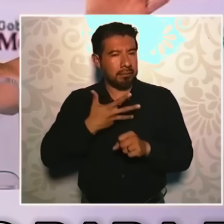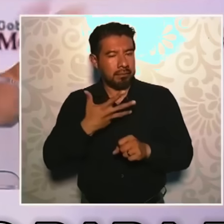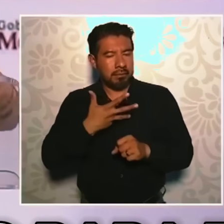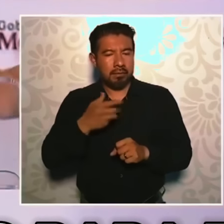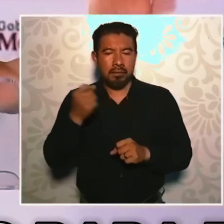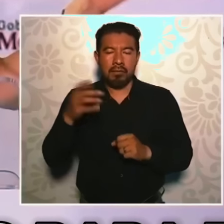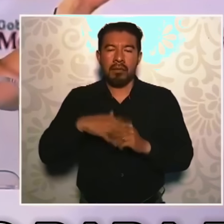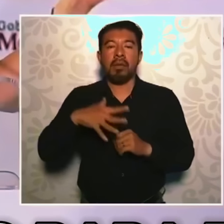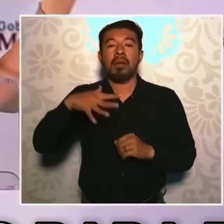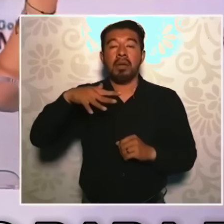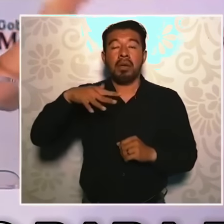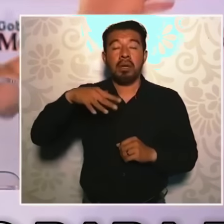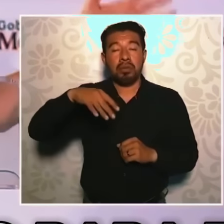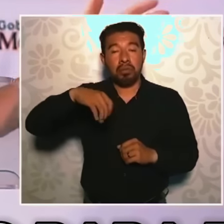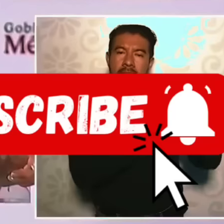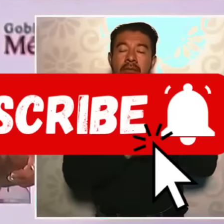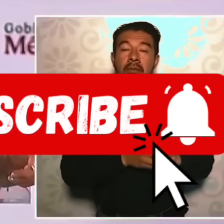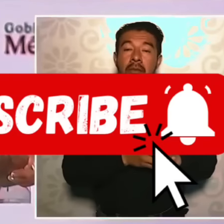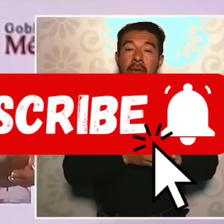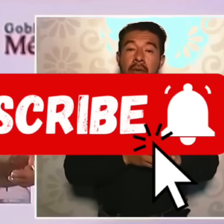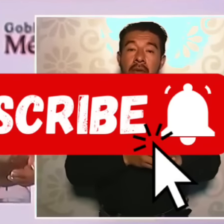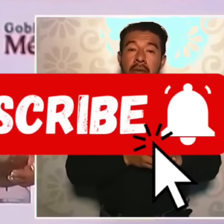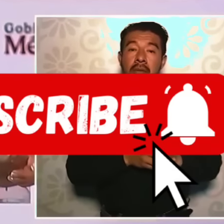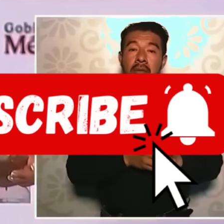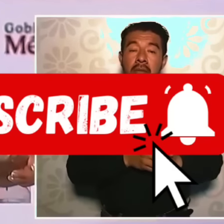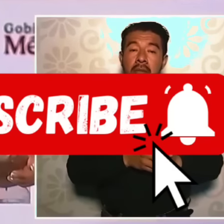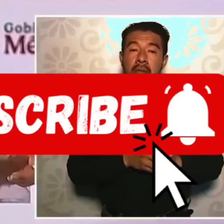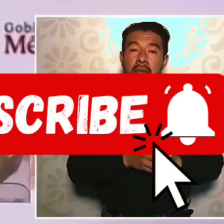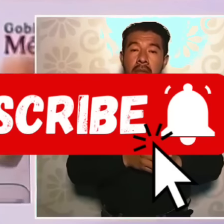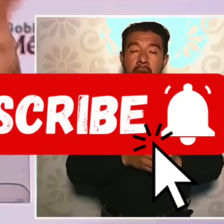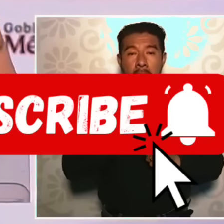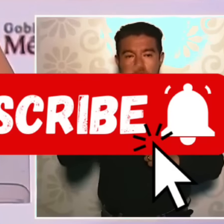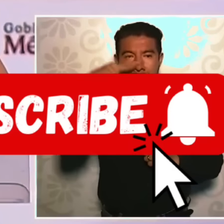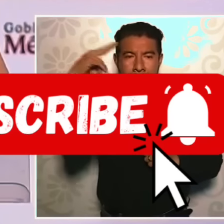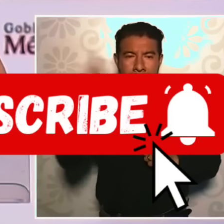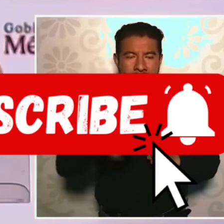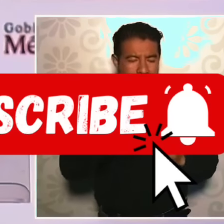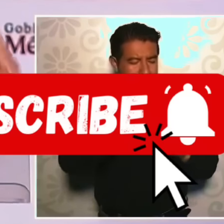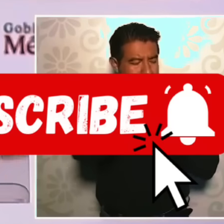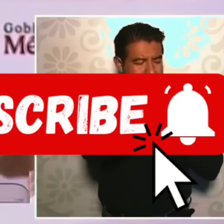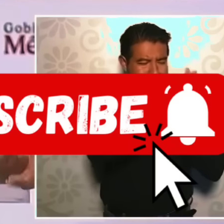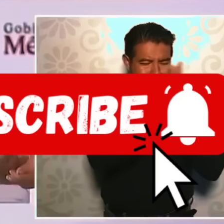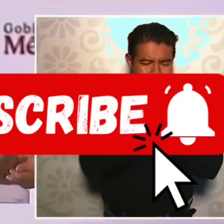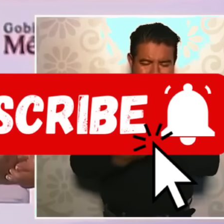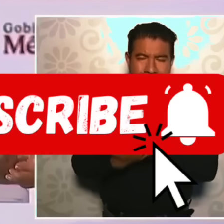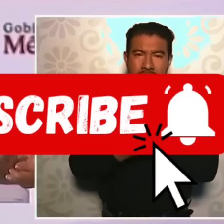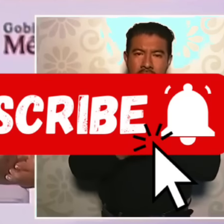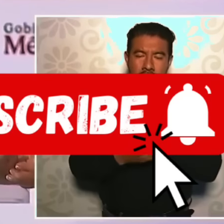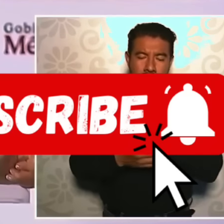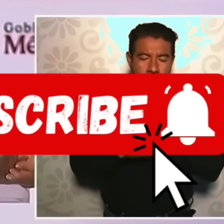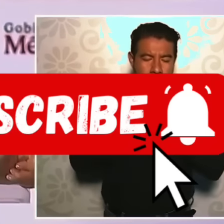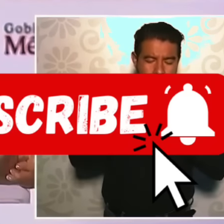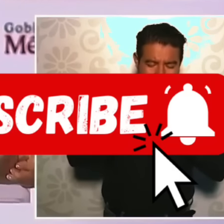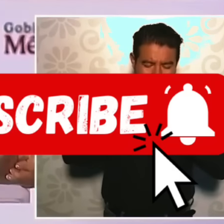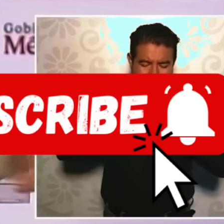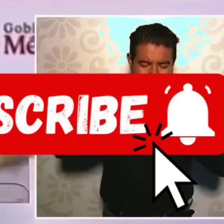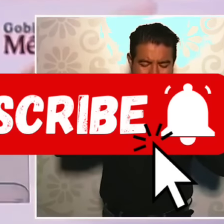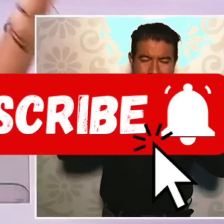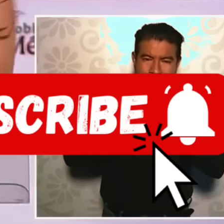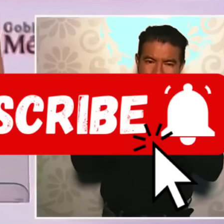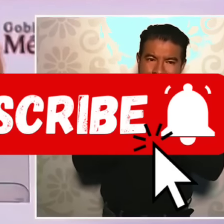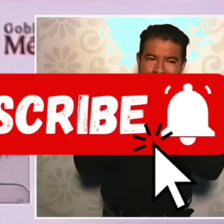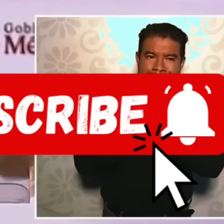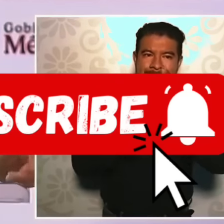mayor, que van a seguir recibiendo. Atención, pueblo de México. La presidenta Claudia Sheinbaum acaba de dar una